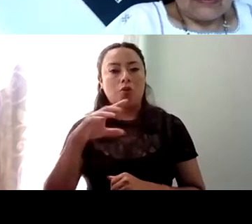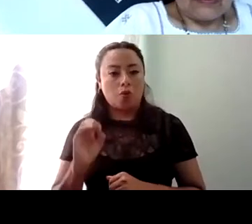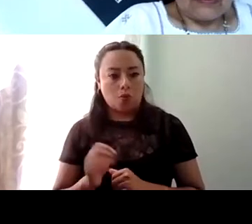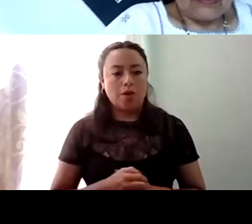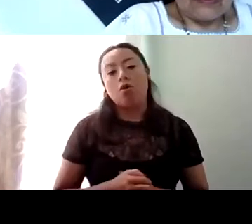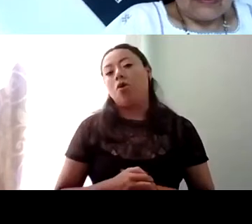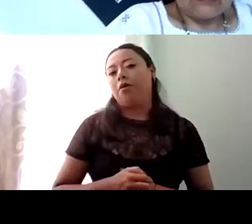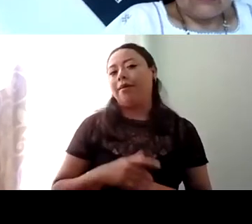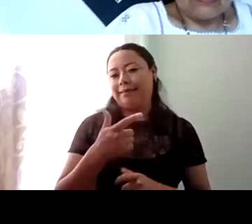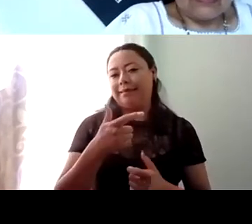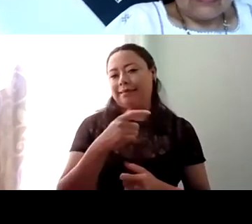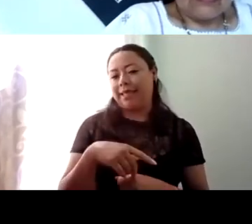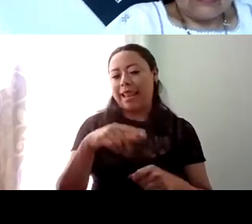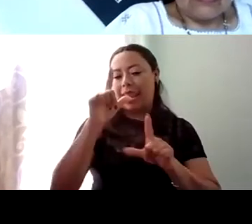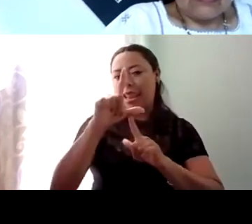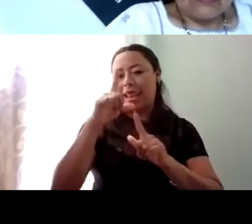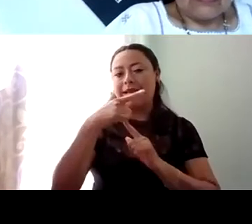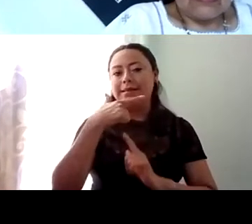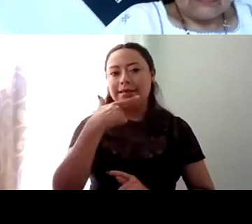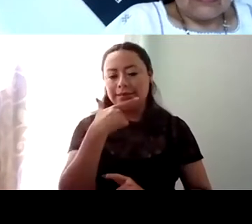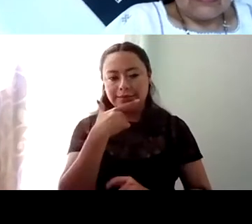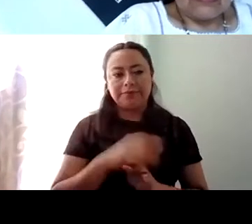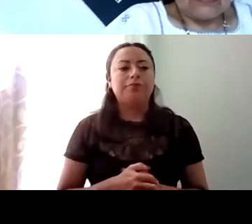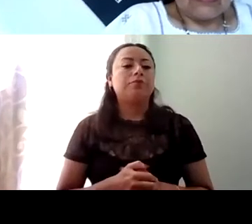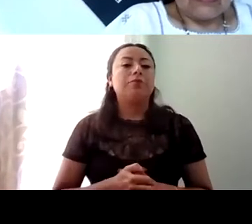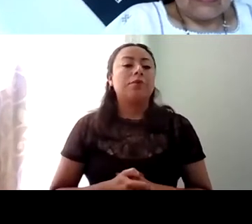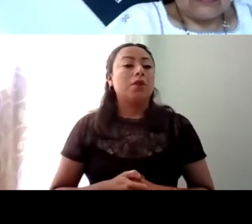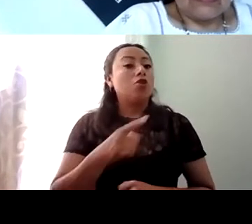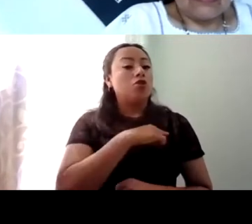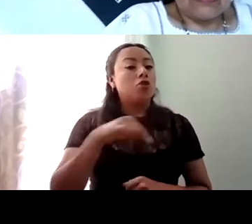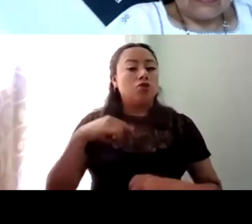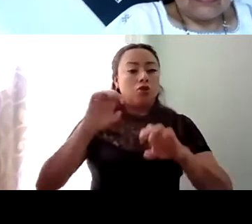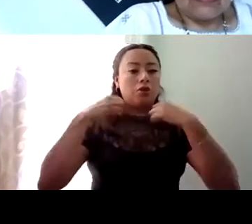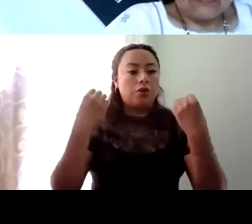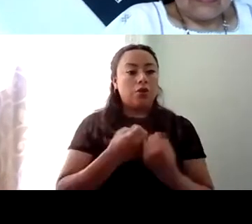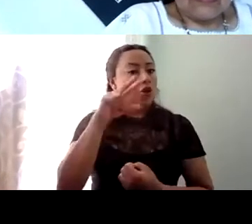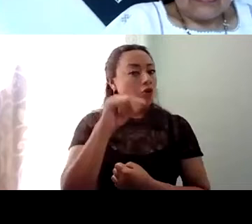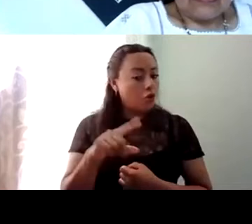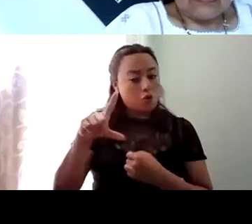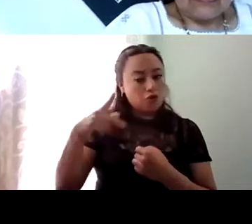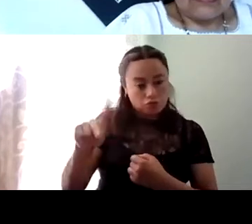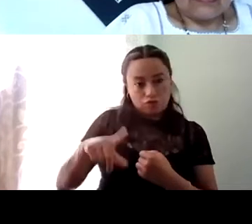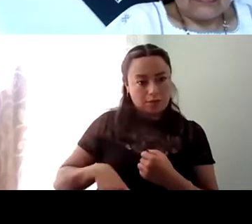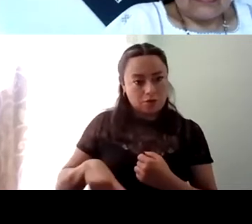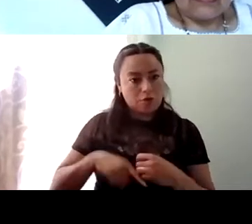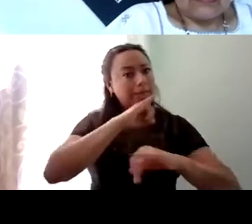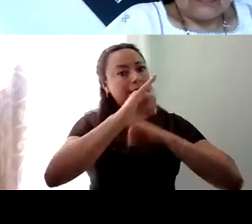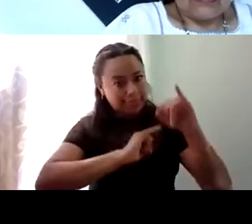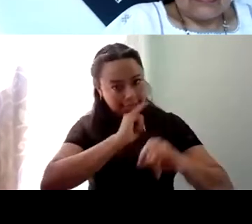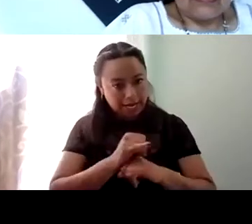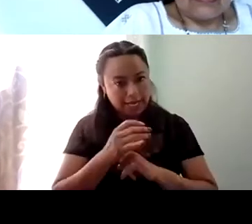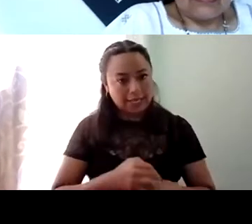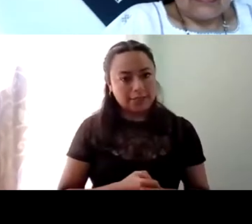Informal, Globalizando y Organizando. Somos una organización no gubernamental, internacional,